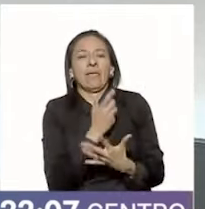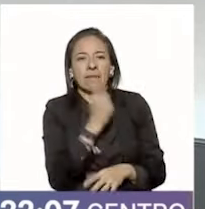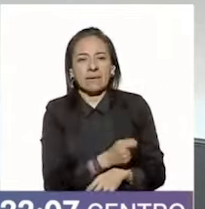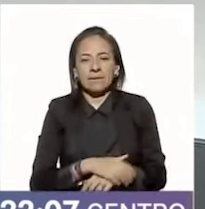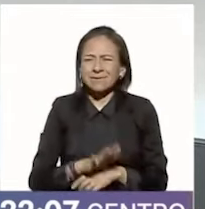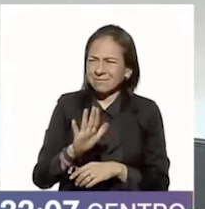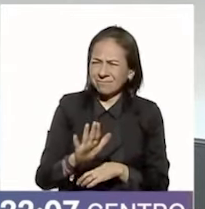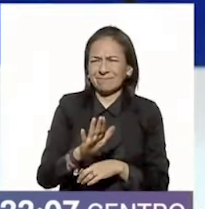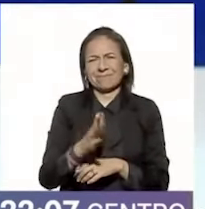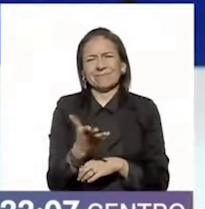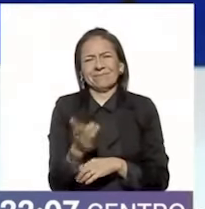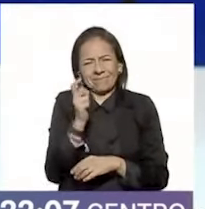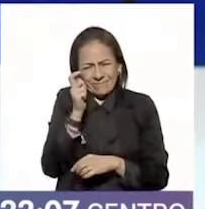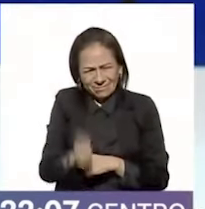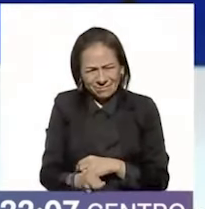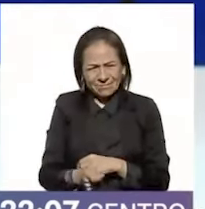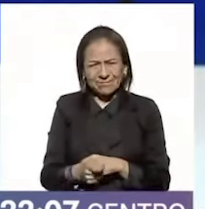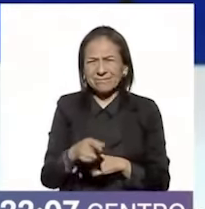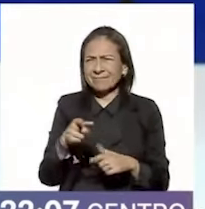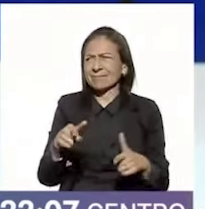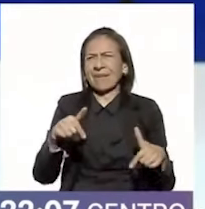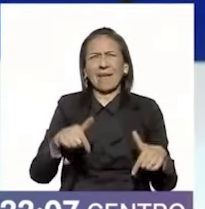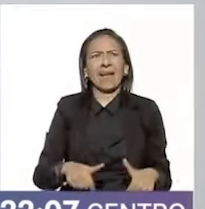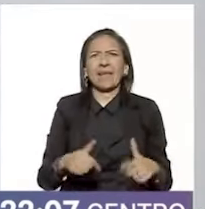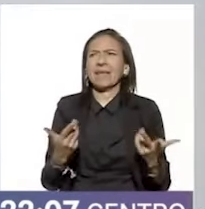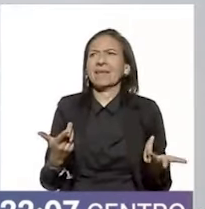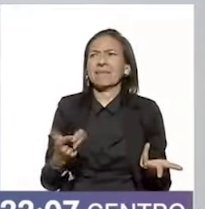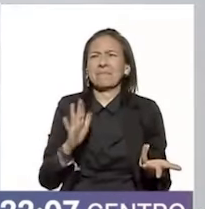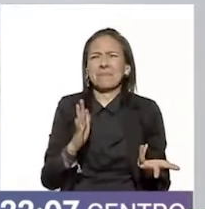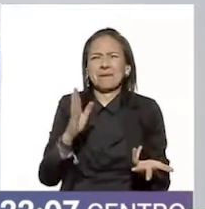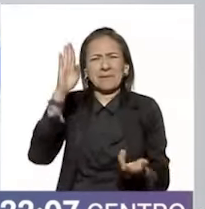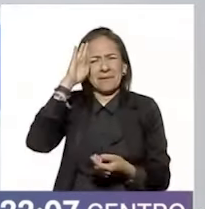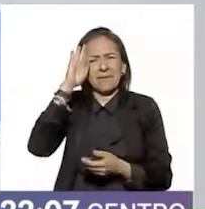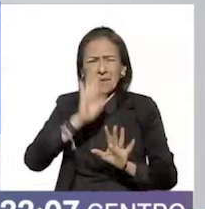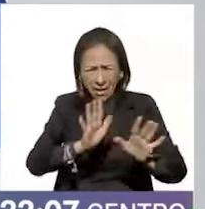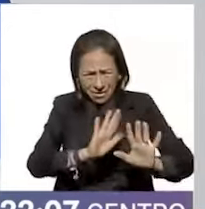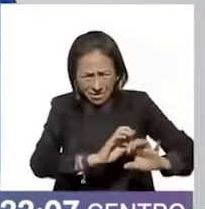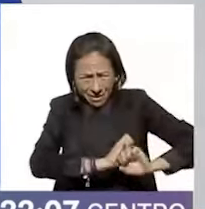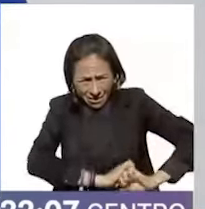las grandes viviendas y están subiendo el precio de las viviendas. Lo están gentrificando. Ya, déjenlo.